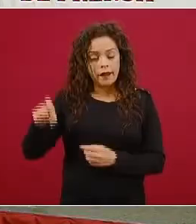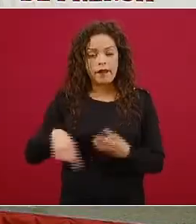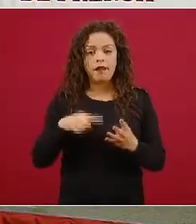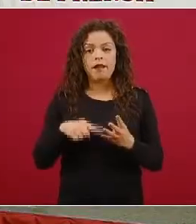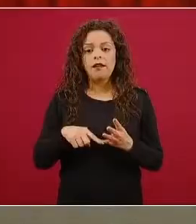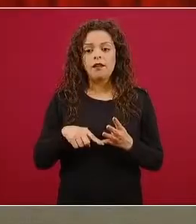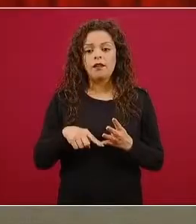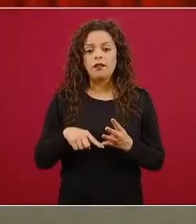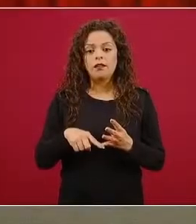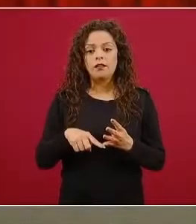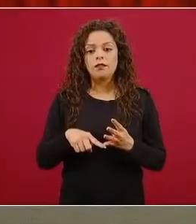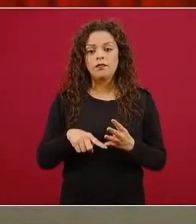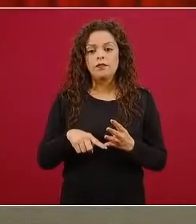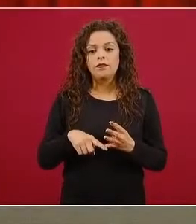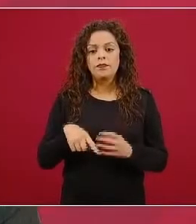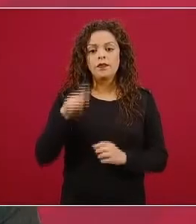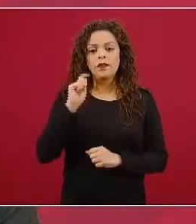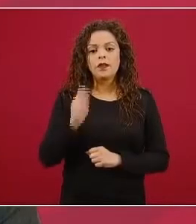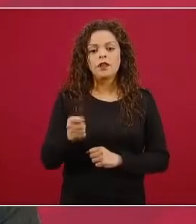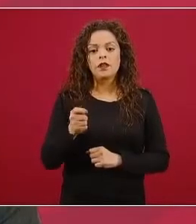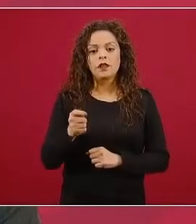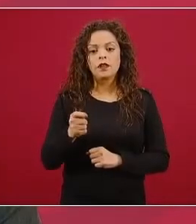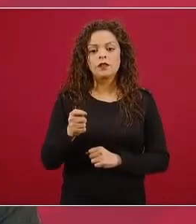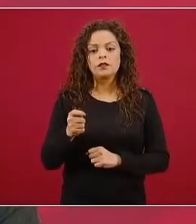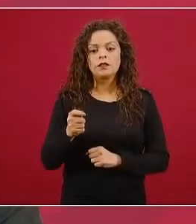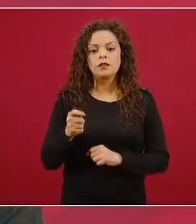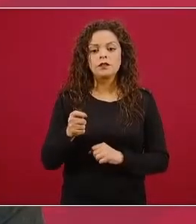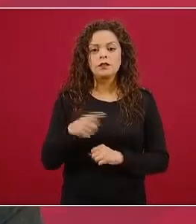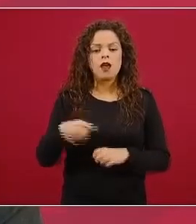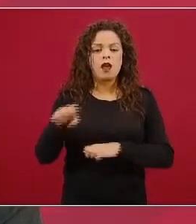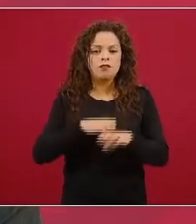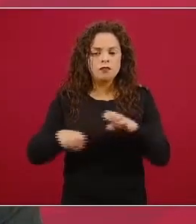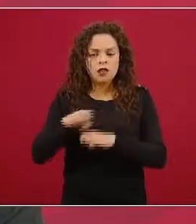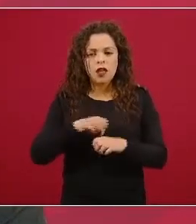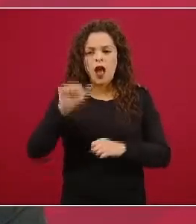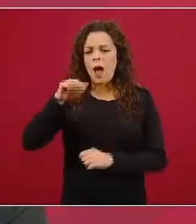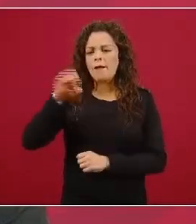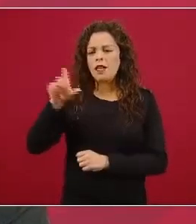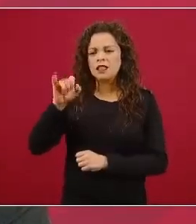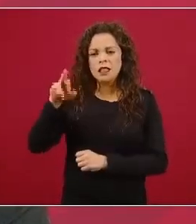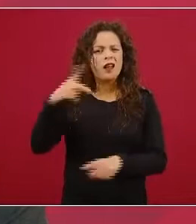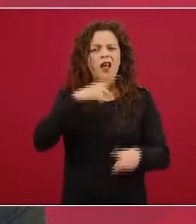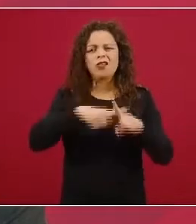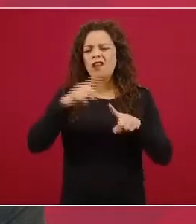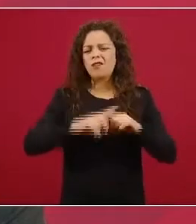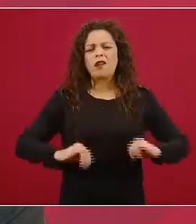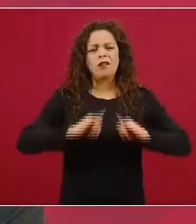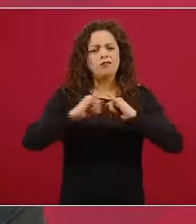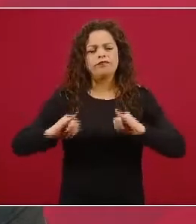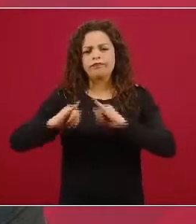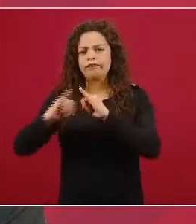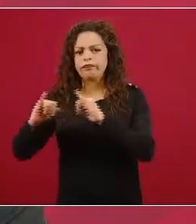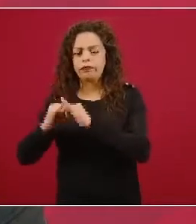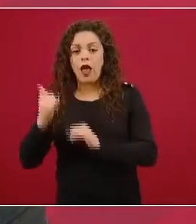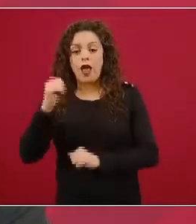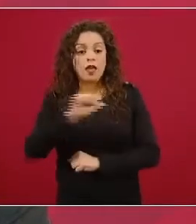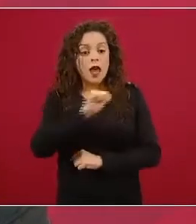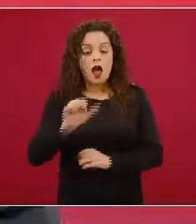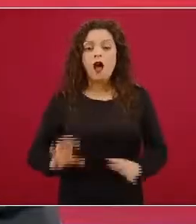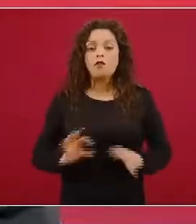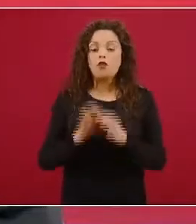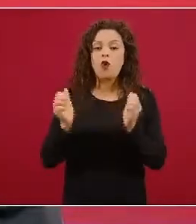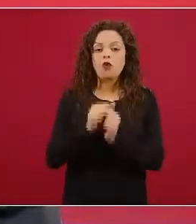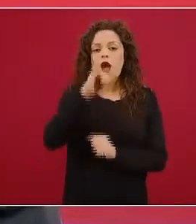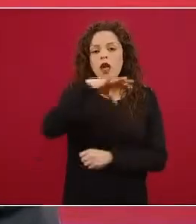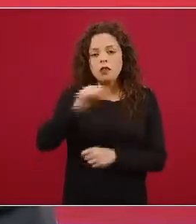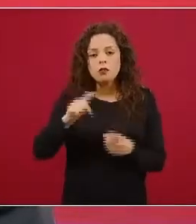la Agencia de Cooperación para el Desarrollo, AMEXIT, en fin, varias instituciones. Y las distintas instituciones del sector salud, el IMSS,